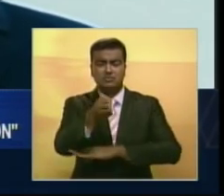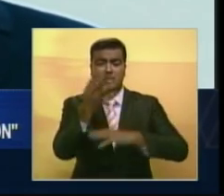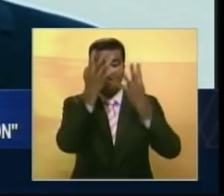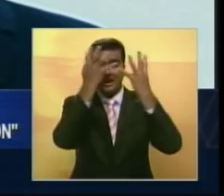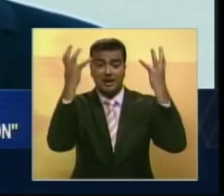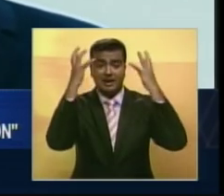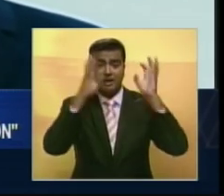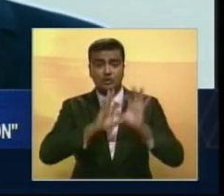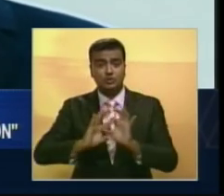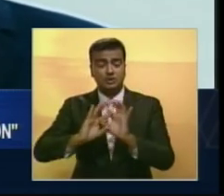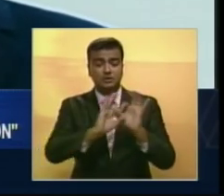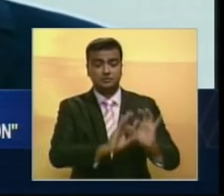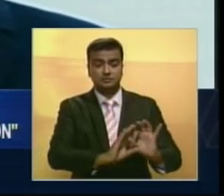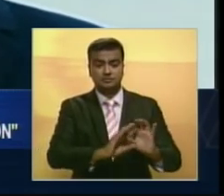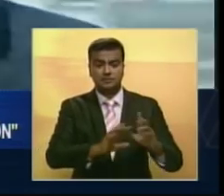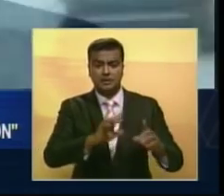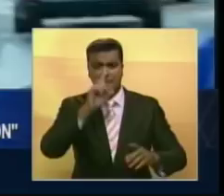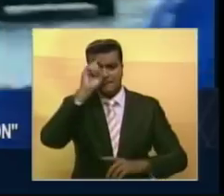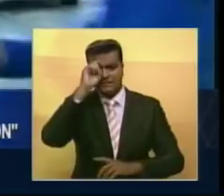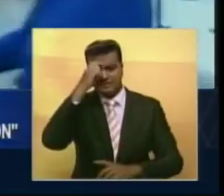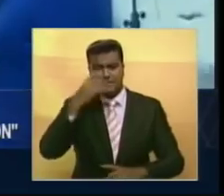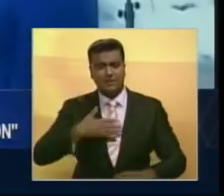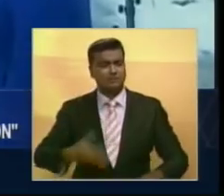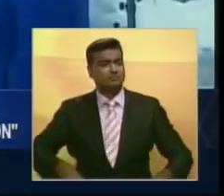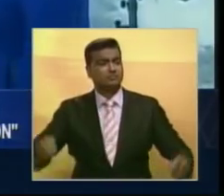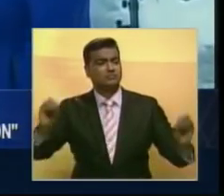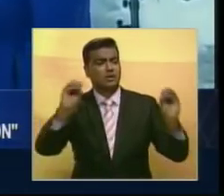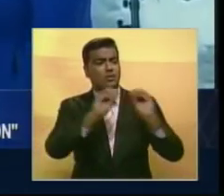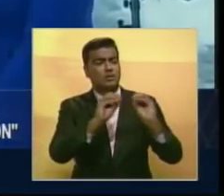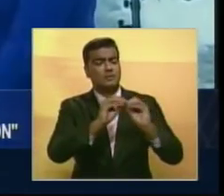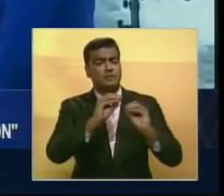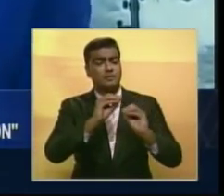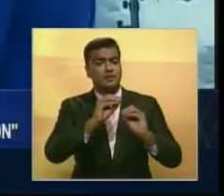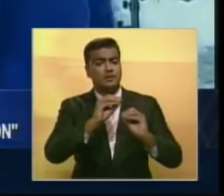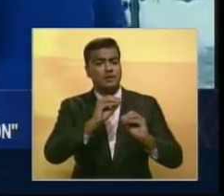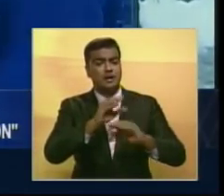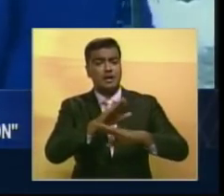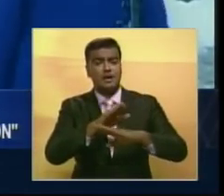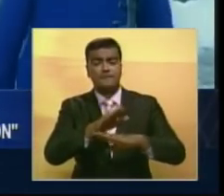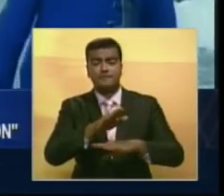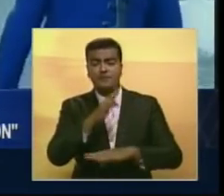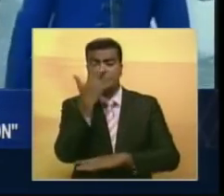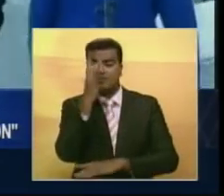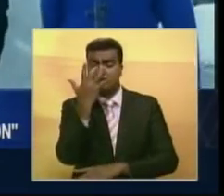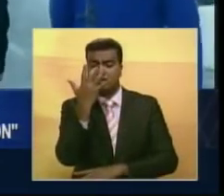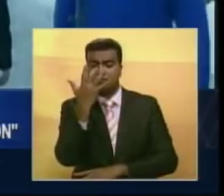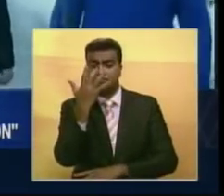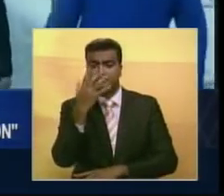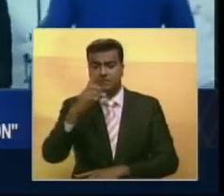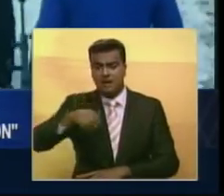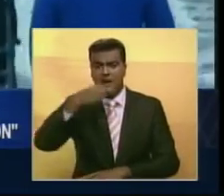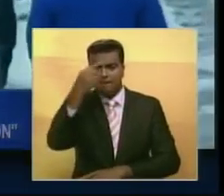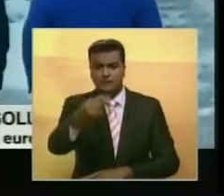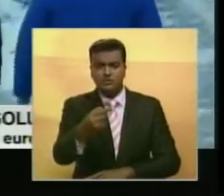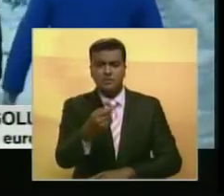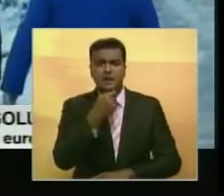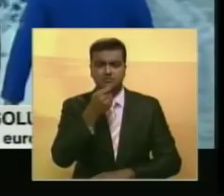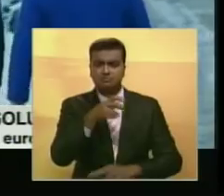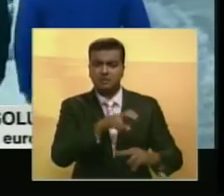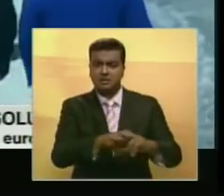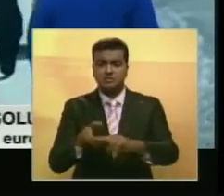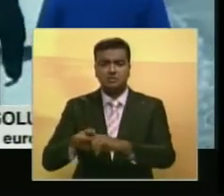Unido. Cameron espera poder alcanzar un acuerdo en febrero en la próxima cumbre europea de Bruselas y prometió someter